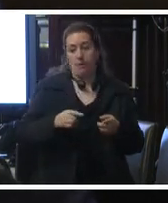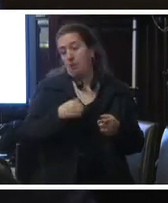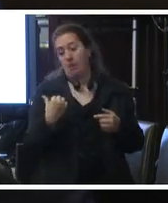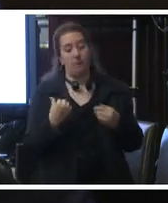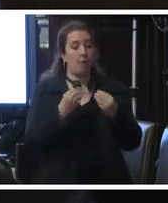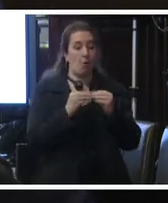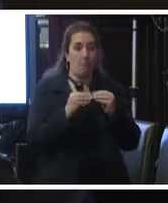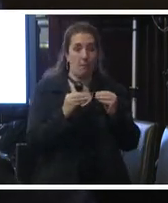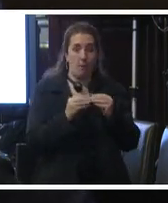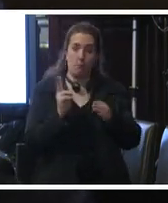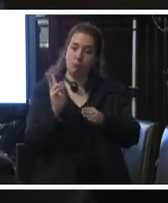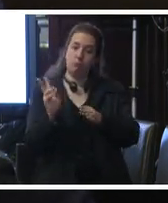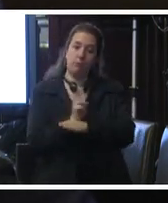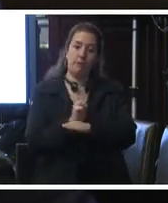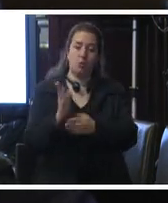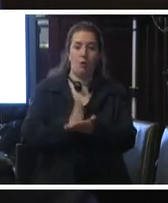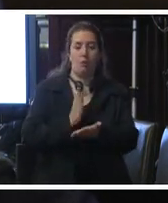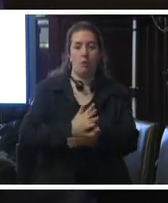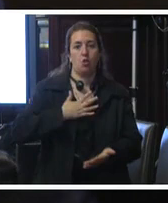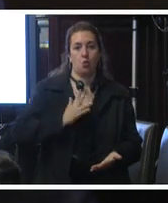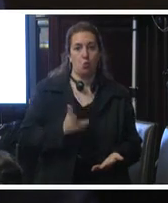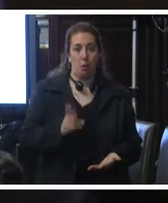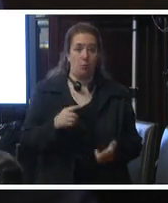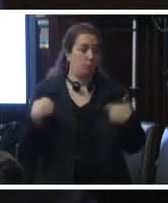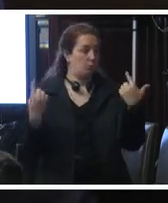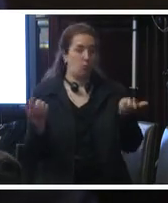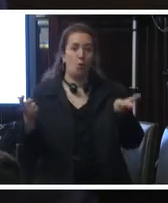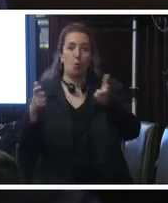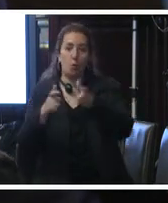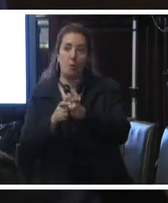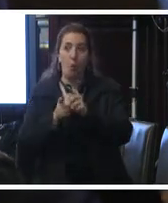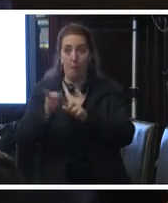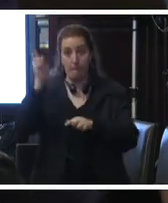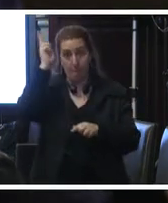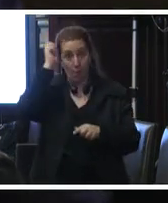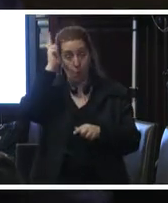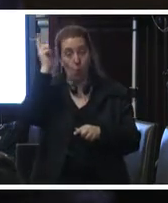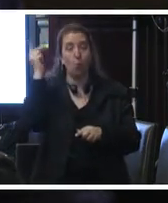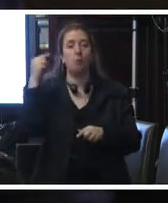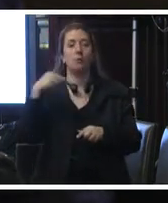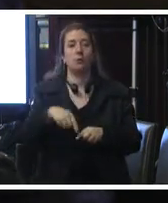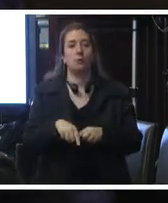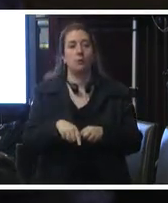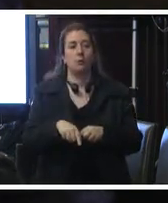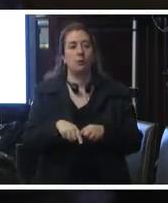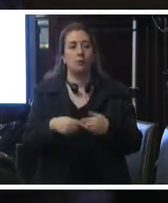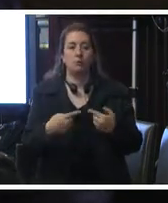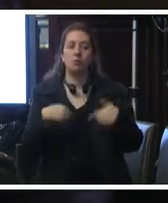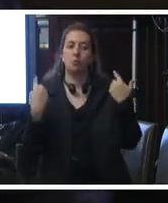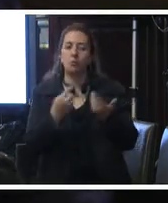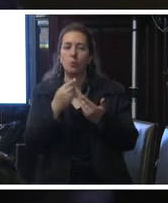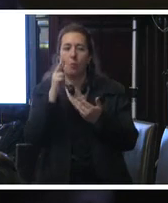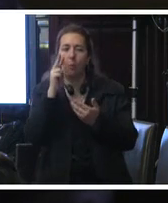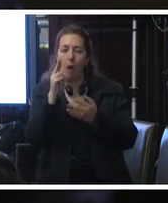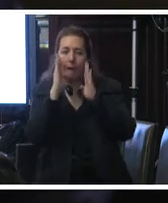y defensores de derechos humanos, tuvimos una reunión con ella en Perú y bueno, estaremos muy al